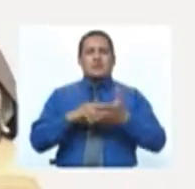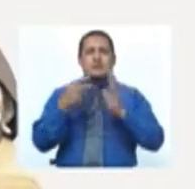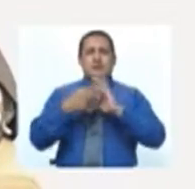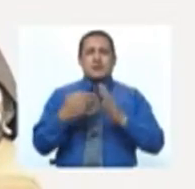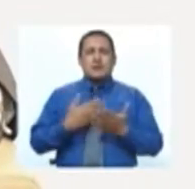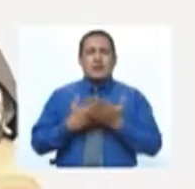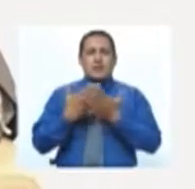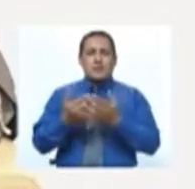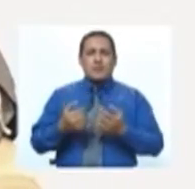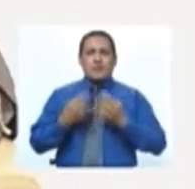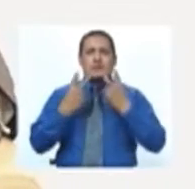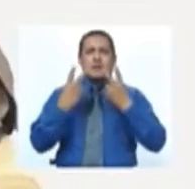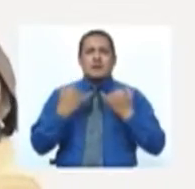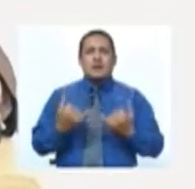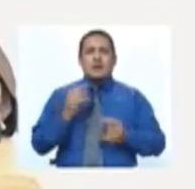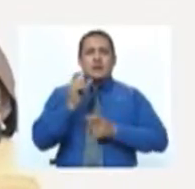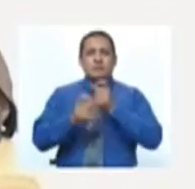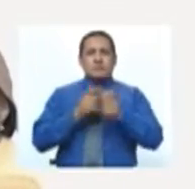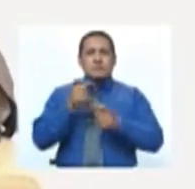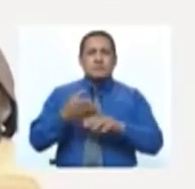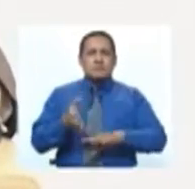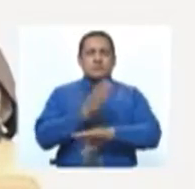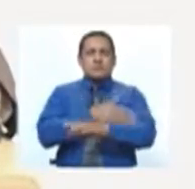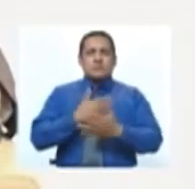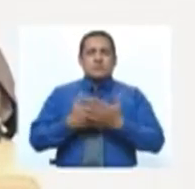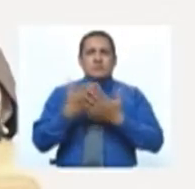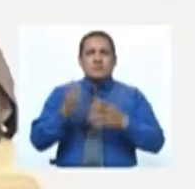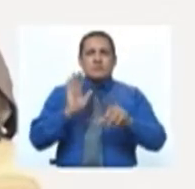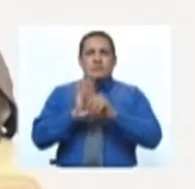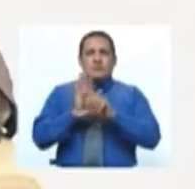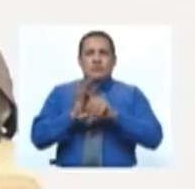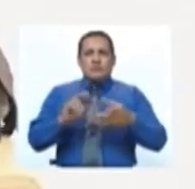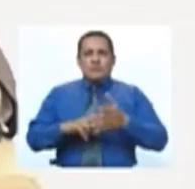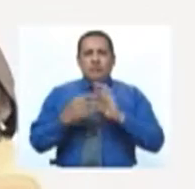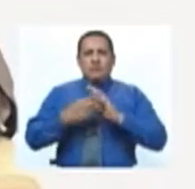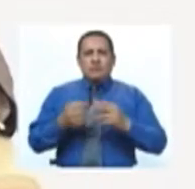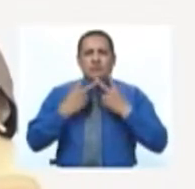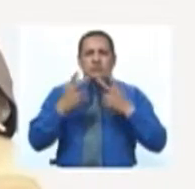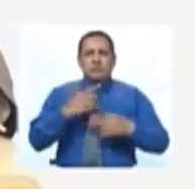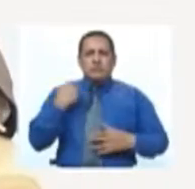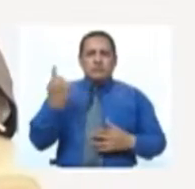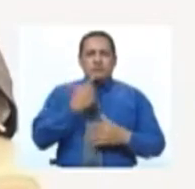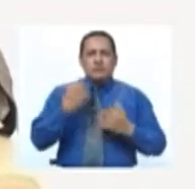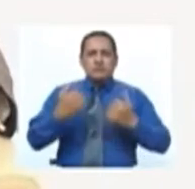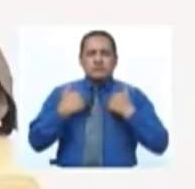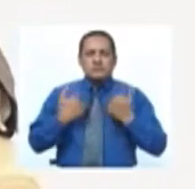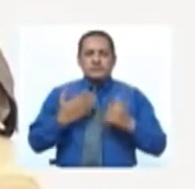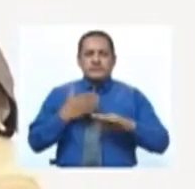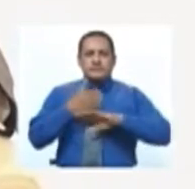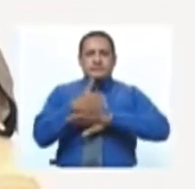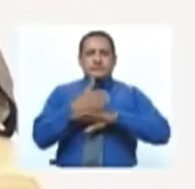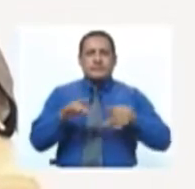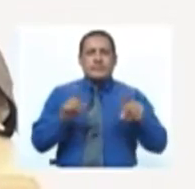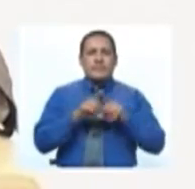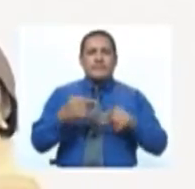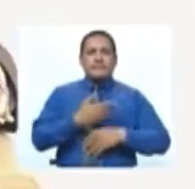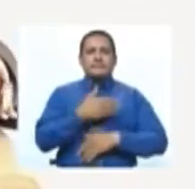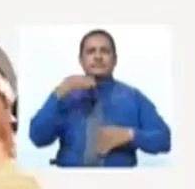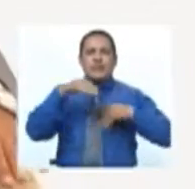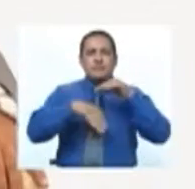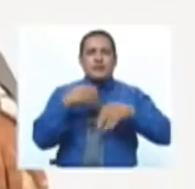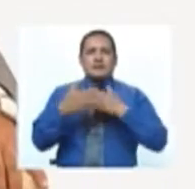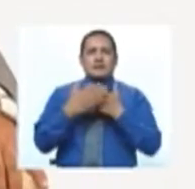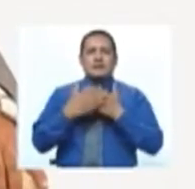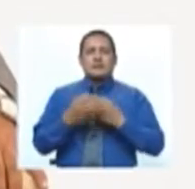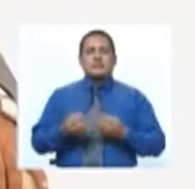lo que es el concepto ciudadano y de lo que es el concepto legal, cual es que todos tenemos el acceso directo a las playas del